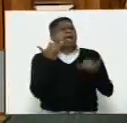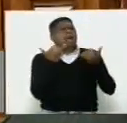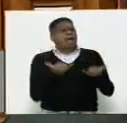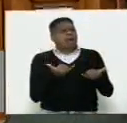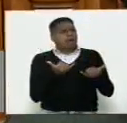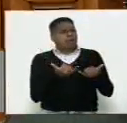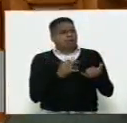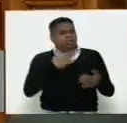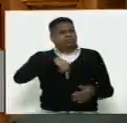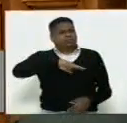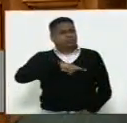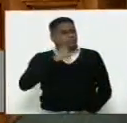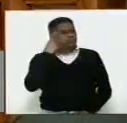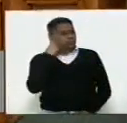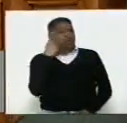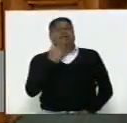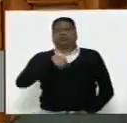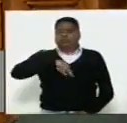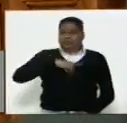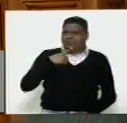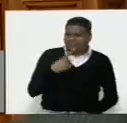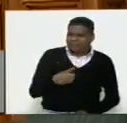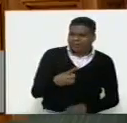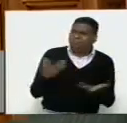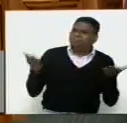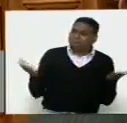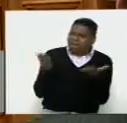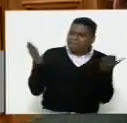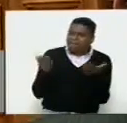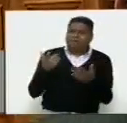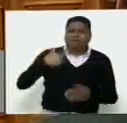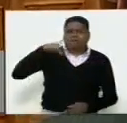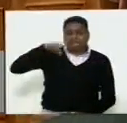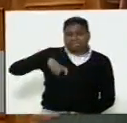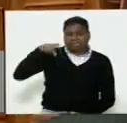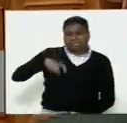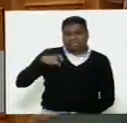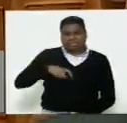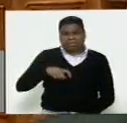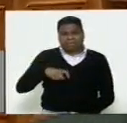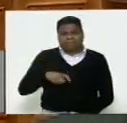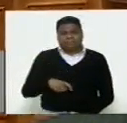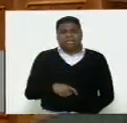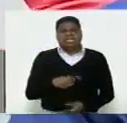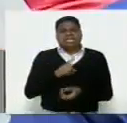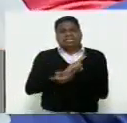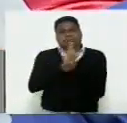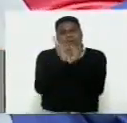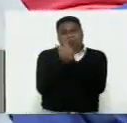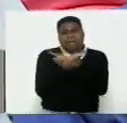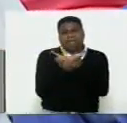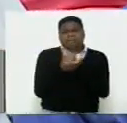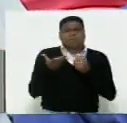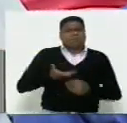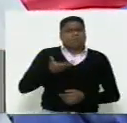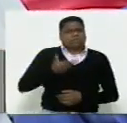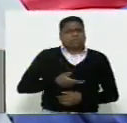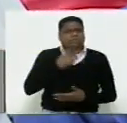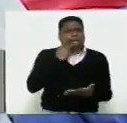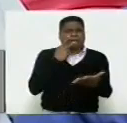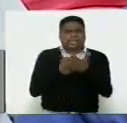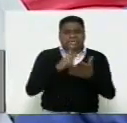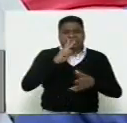para nosotras y por eso insistimos sobre todo en la necesidad de dar un cambio significativo que, como lo plantea